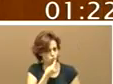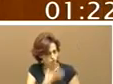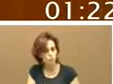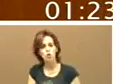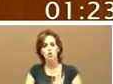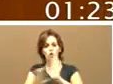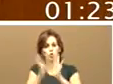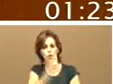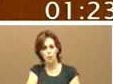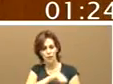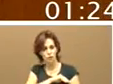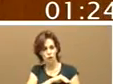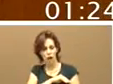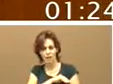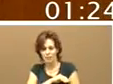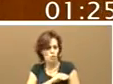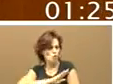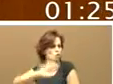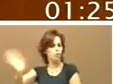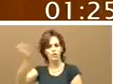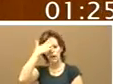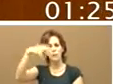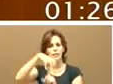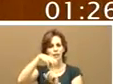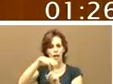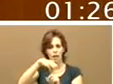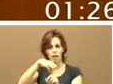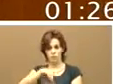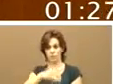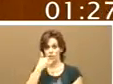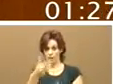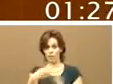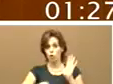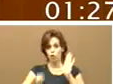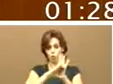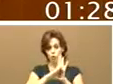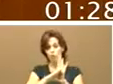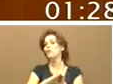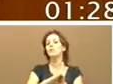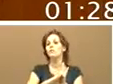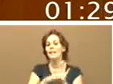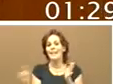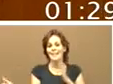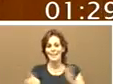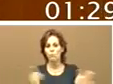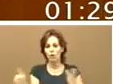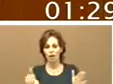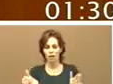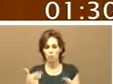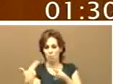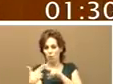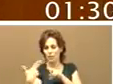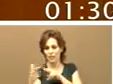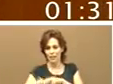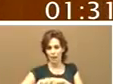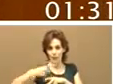la clave de bóveda por la cual hemos tenido el mayor periodo de tiempo político en el